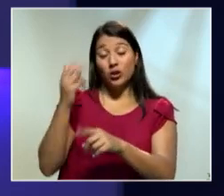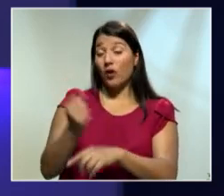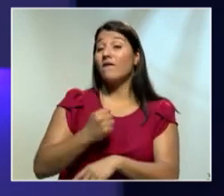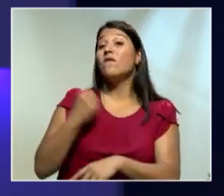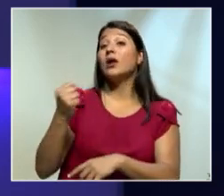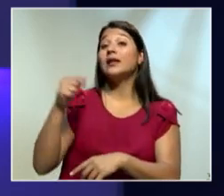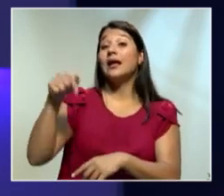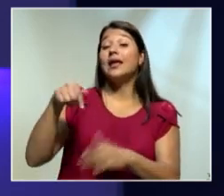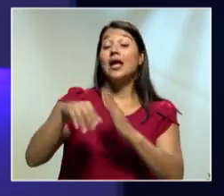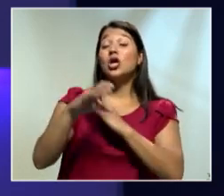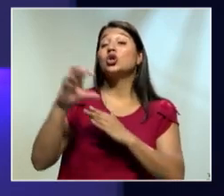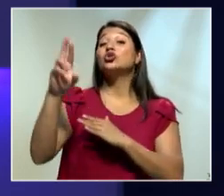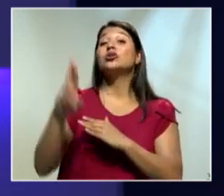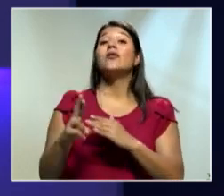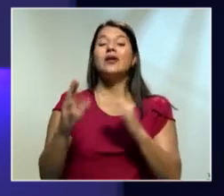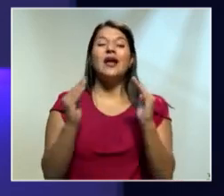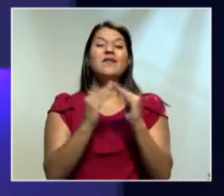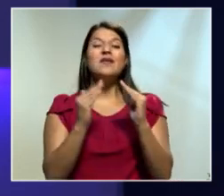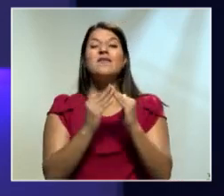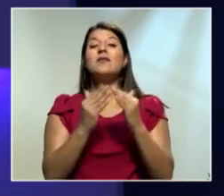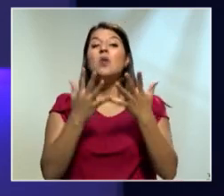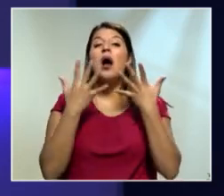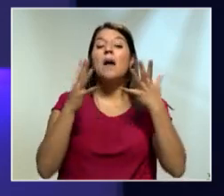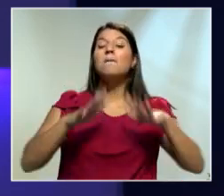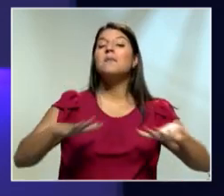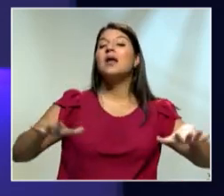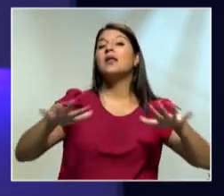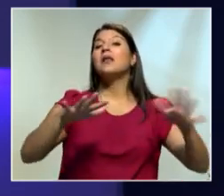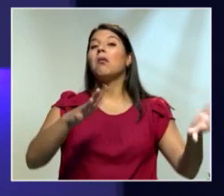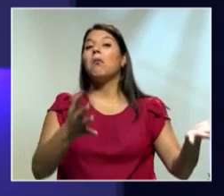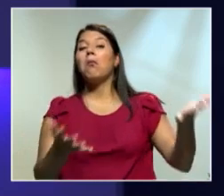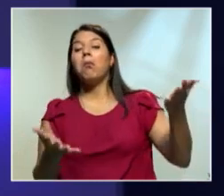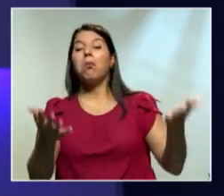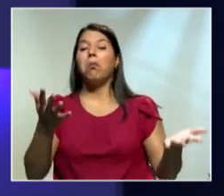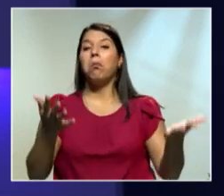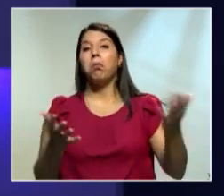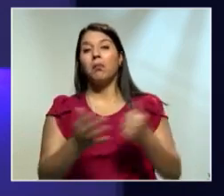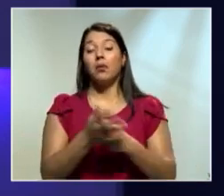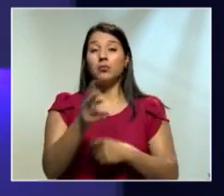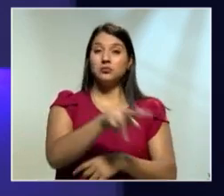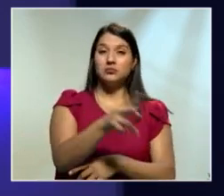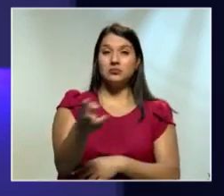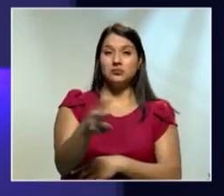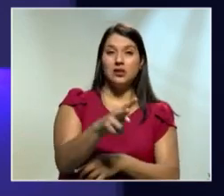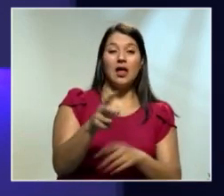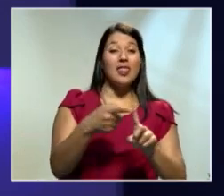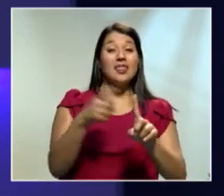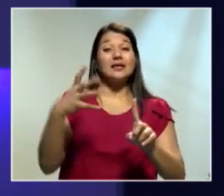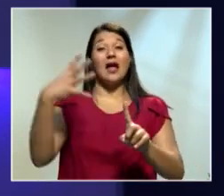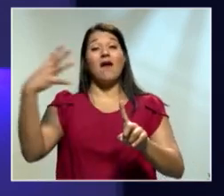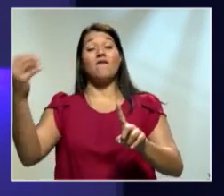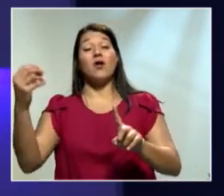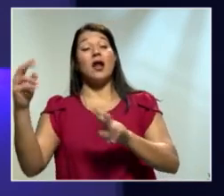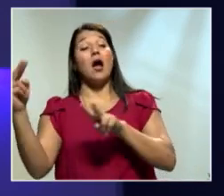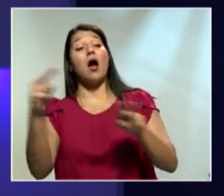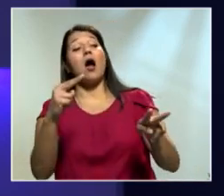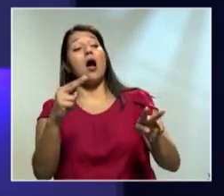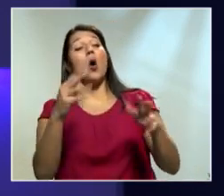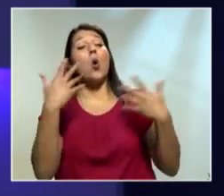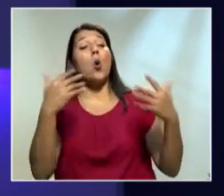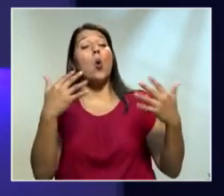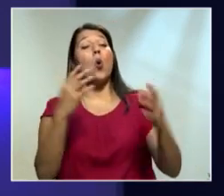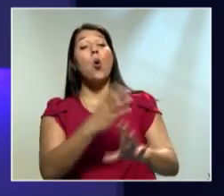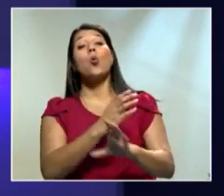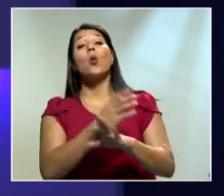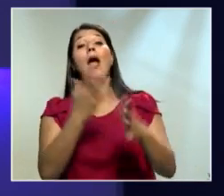vivimos en un ambiente dual. Desde afuera nos ven como los supercampeones del ambiente, sin embargo,